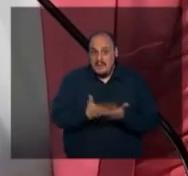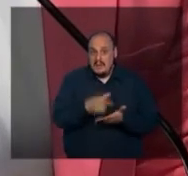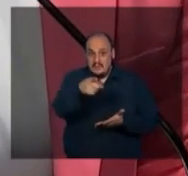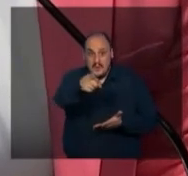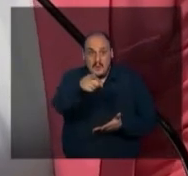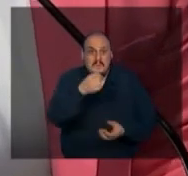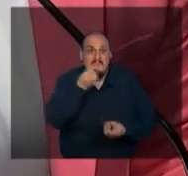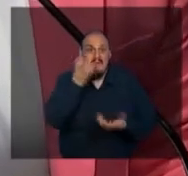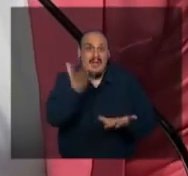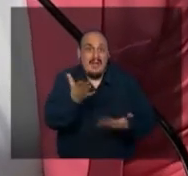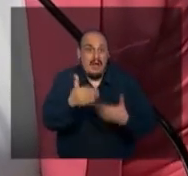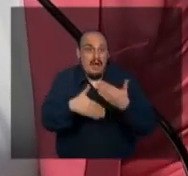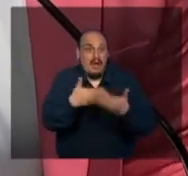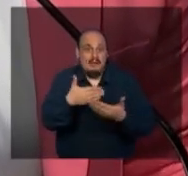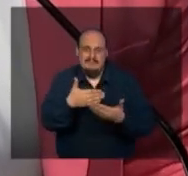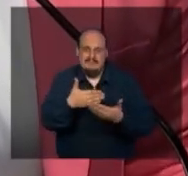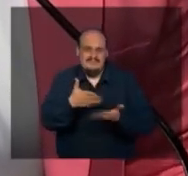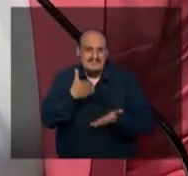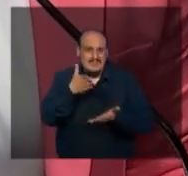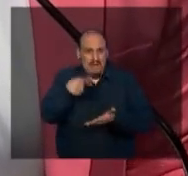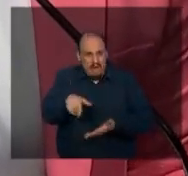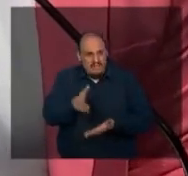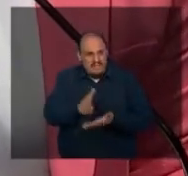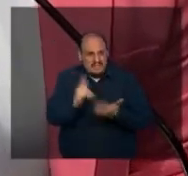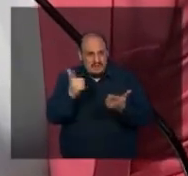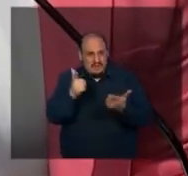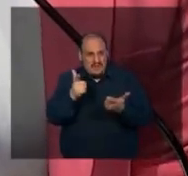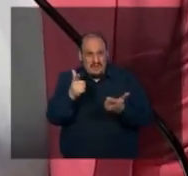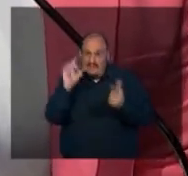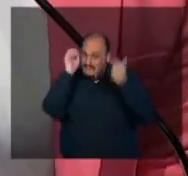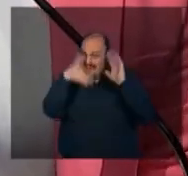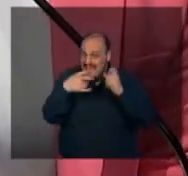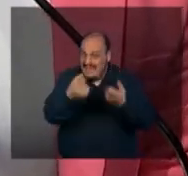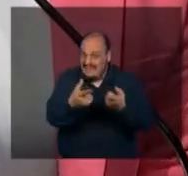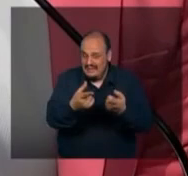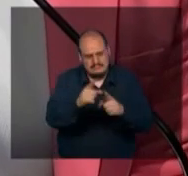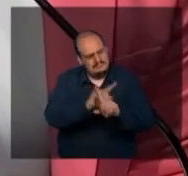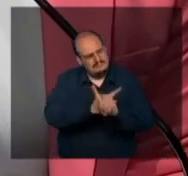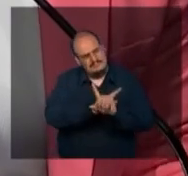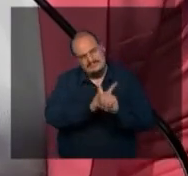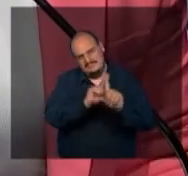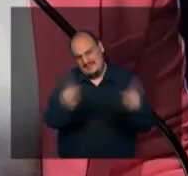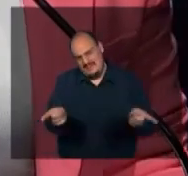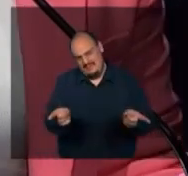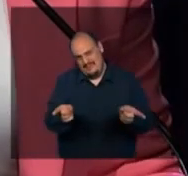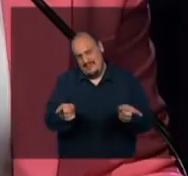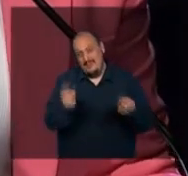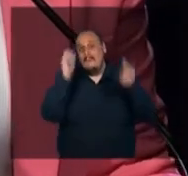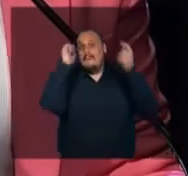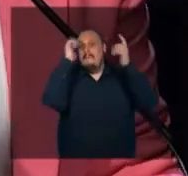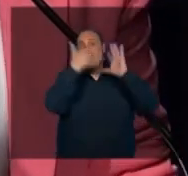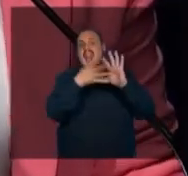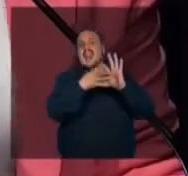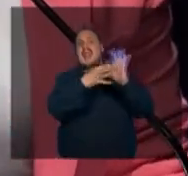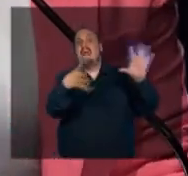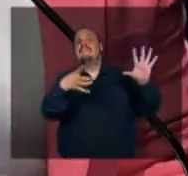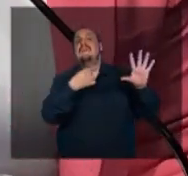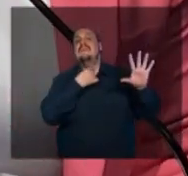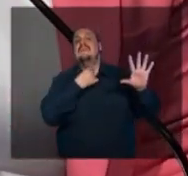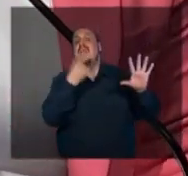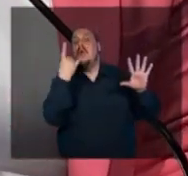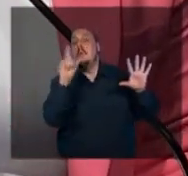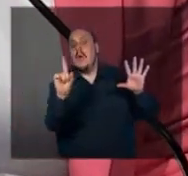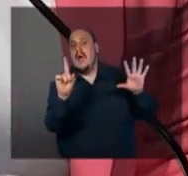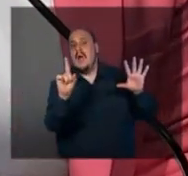mejor no te van a dar los derechos que hoy no tenés Porque la única libertad que defiende Javier Miley es la